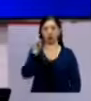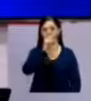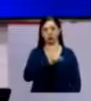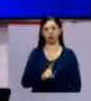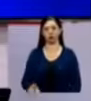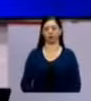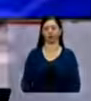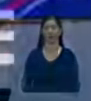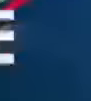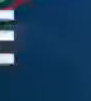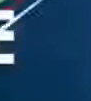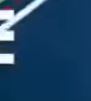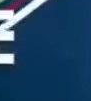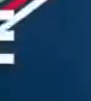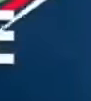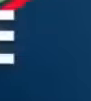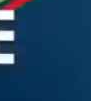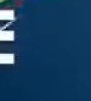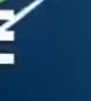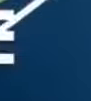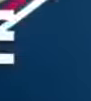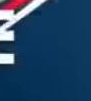por el Valle.